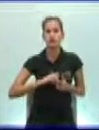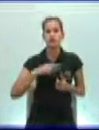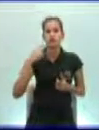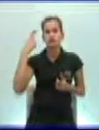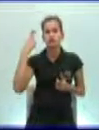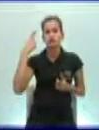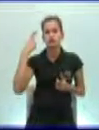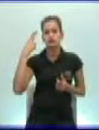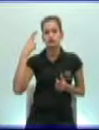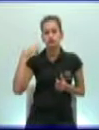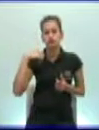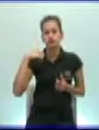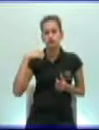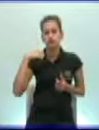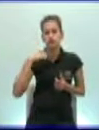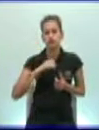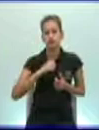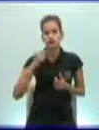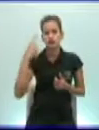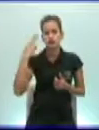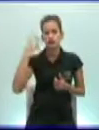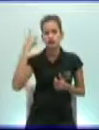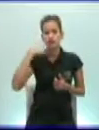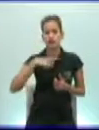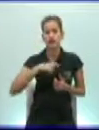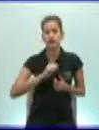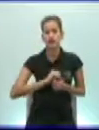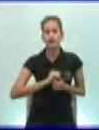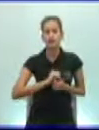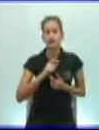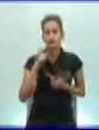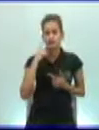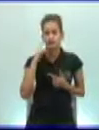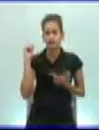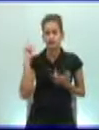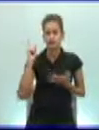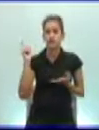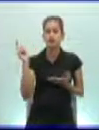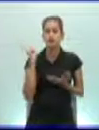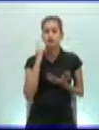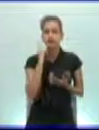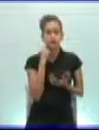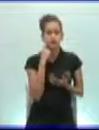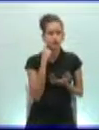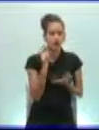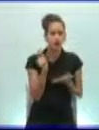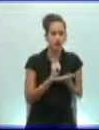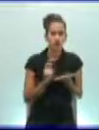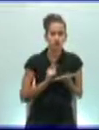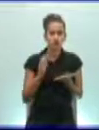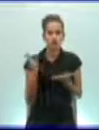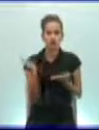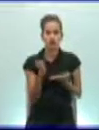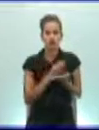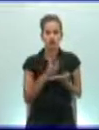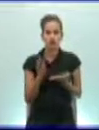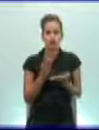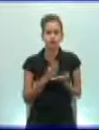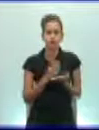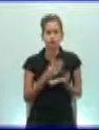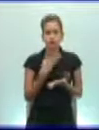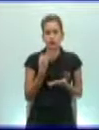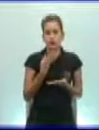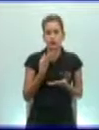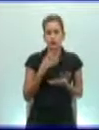1956. El cuento del Cimarrón aparece en el libro Cuentos de cuando La Habana era